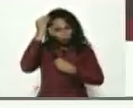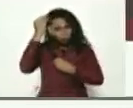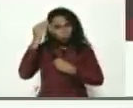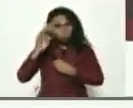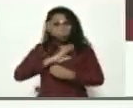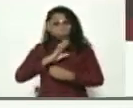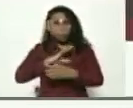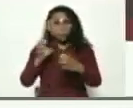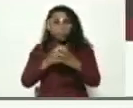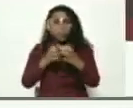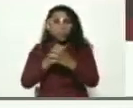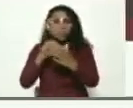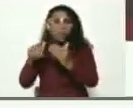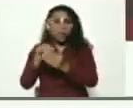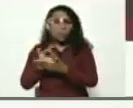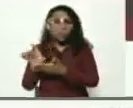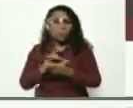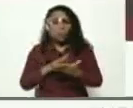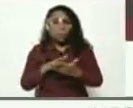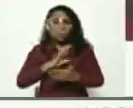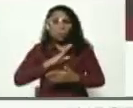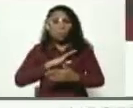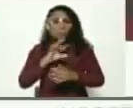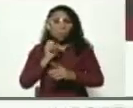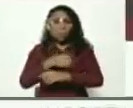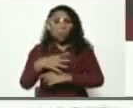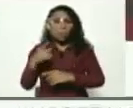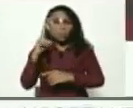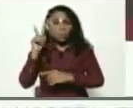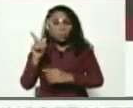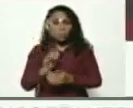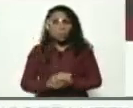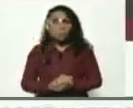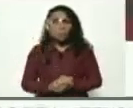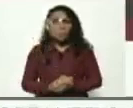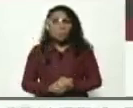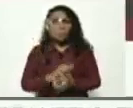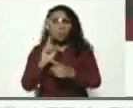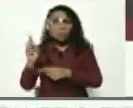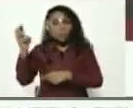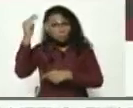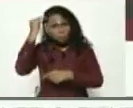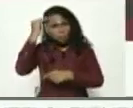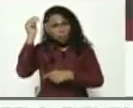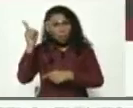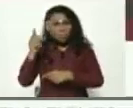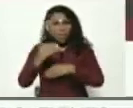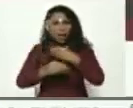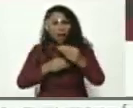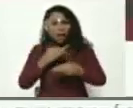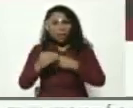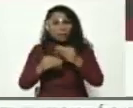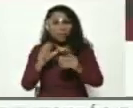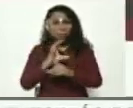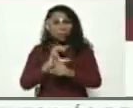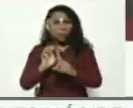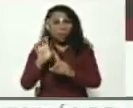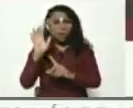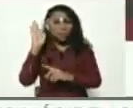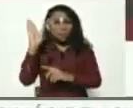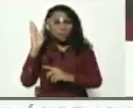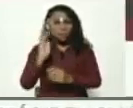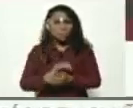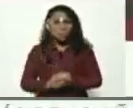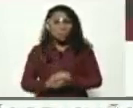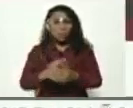los sectores excluidos por los blancos y por la mentalidad de mantuana. Esa mentalidad hegemónica, con